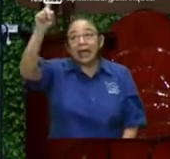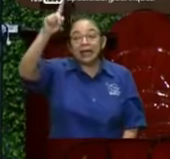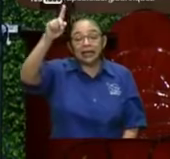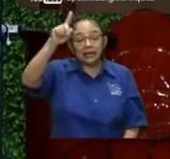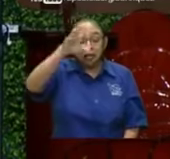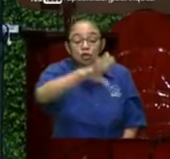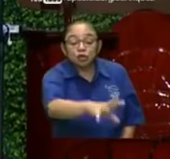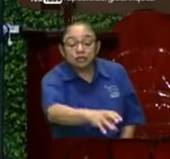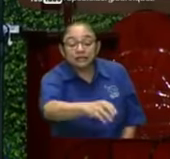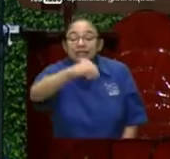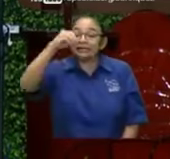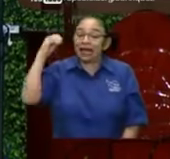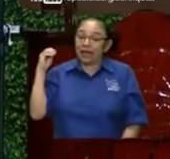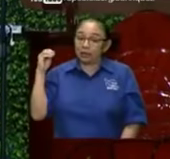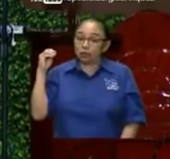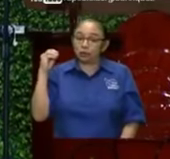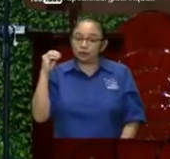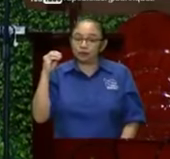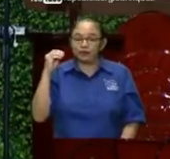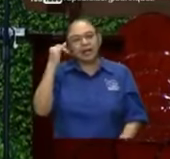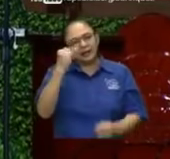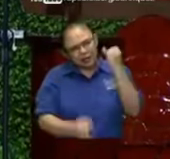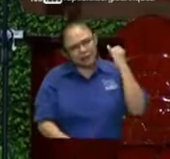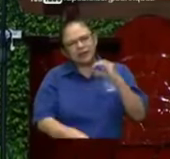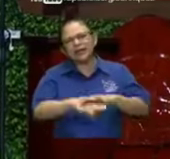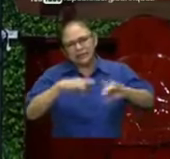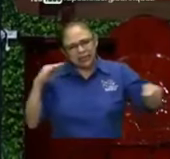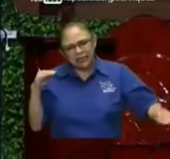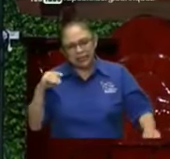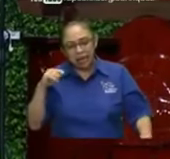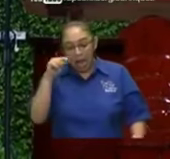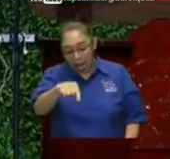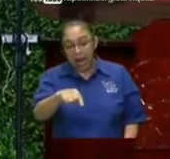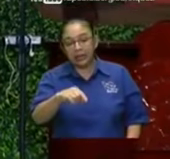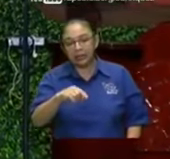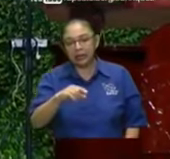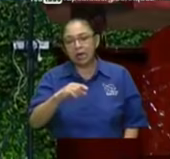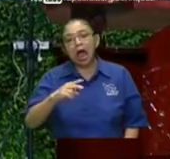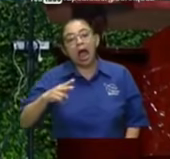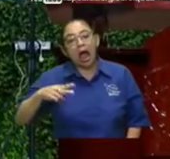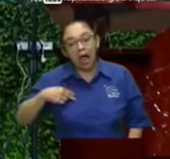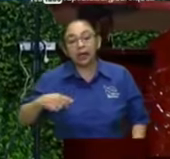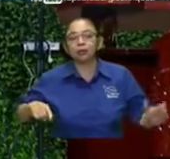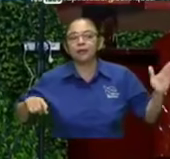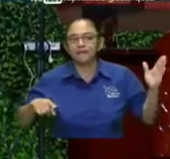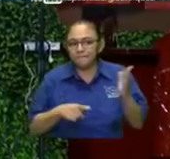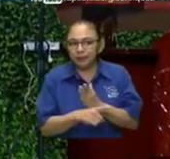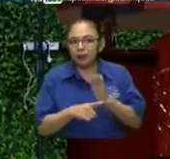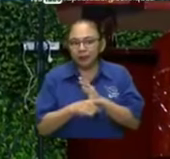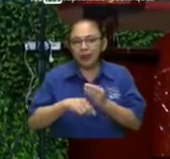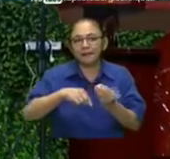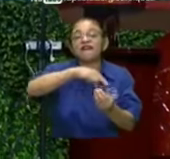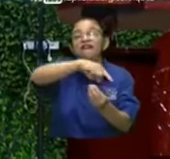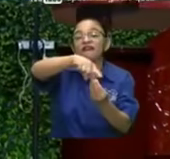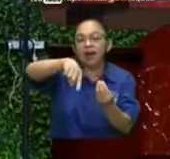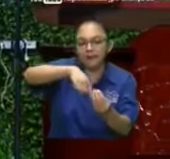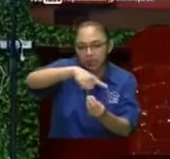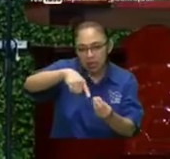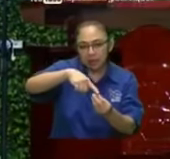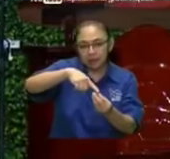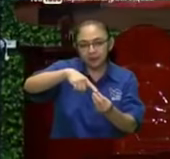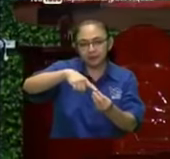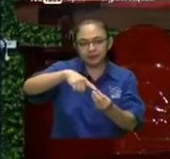donde nos están sacando, terminar de salir de ahí. Entonces aquí hay un conflicto incluso familiar. ¿Usted sabe que este es tiempo de renuevo de familias?